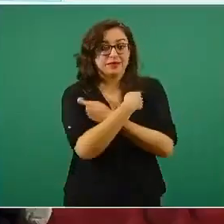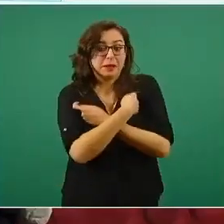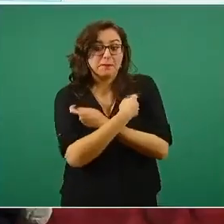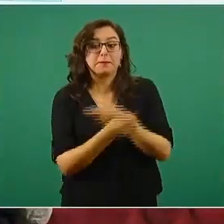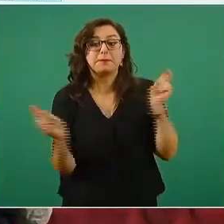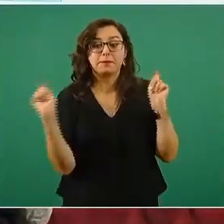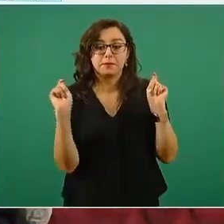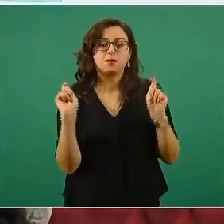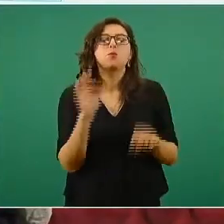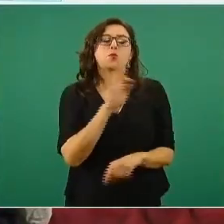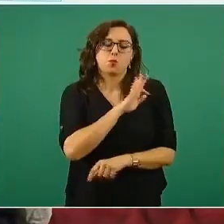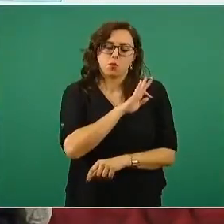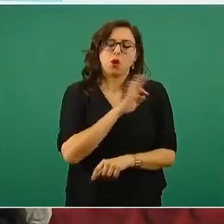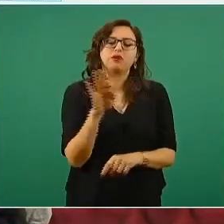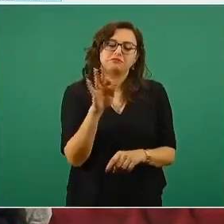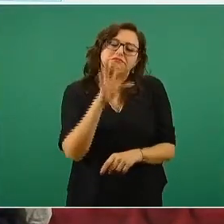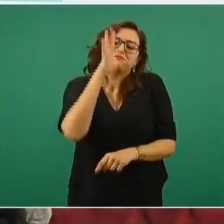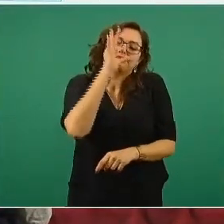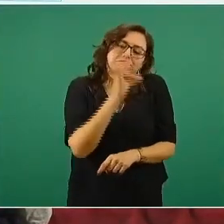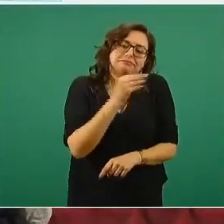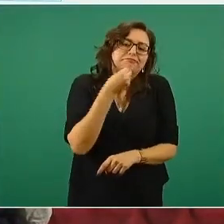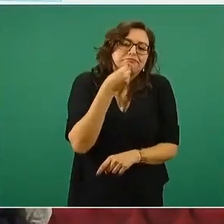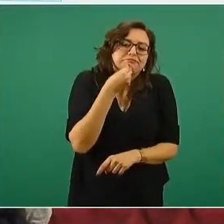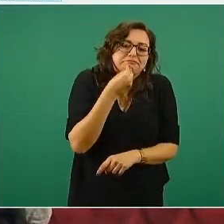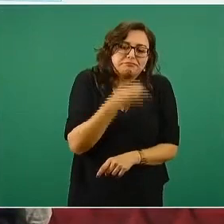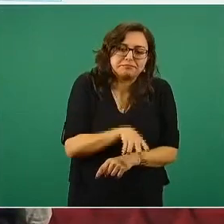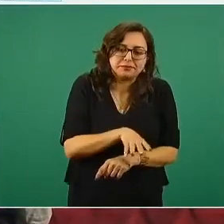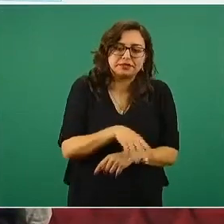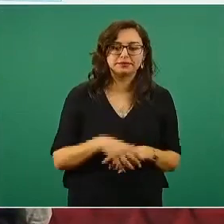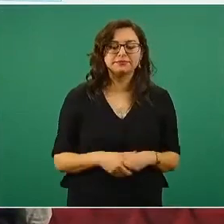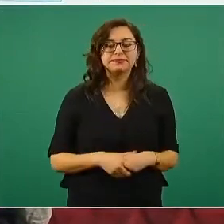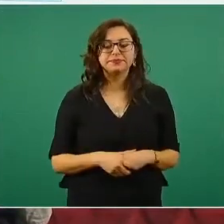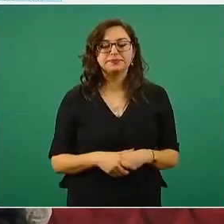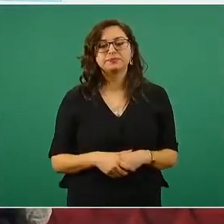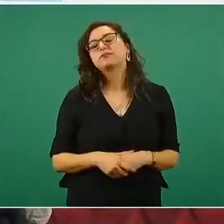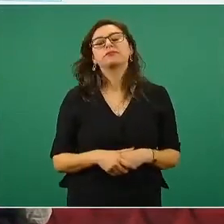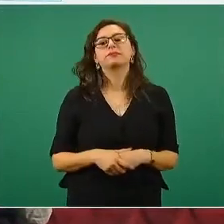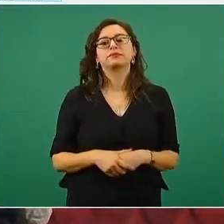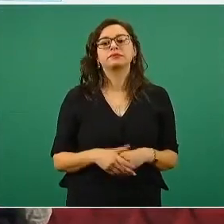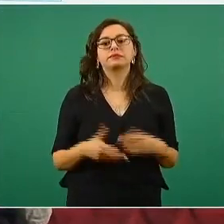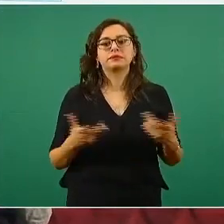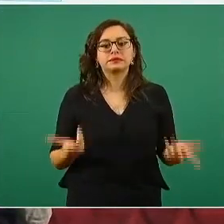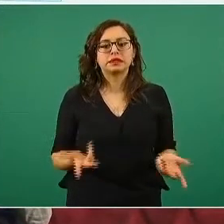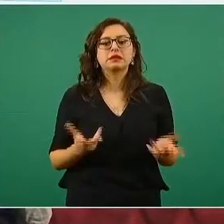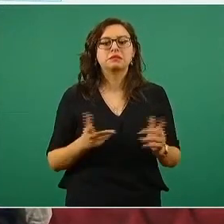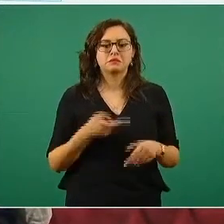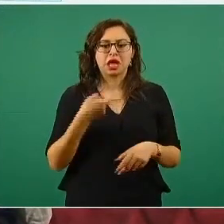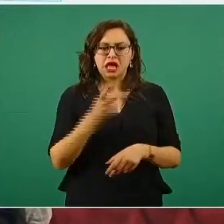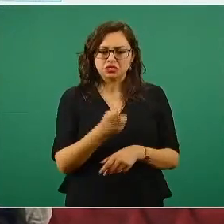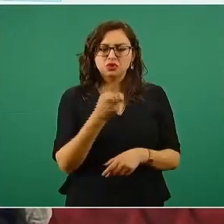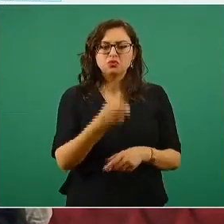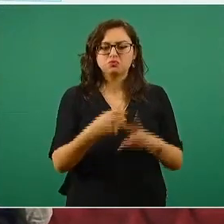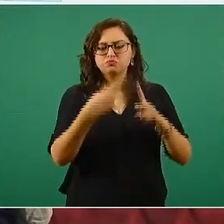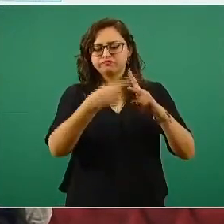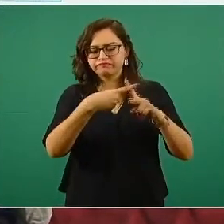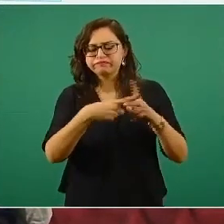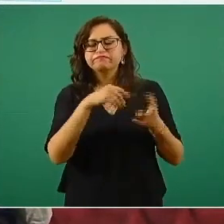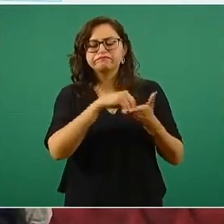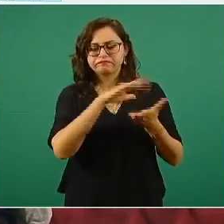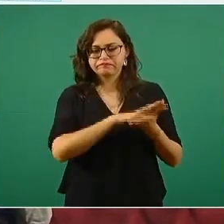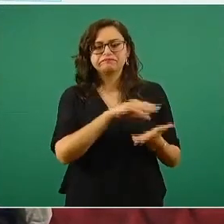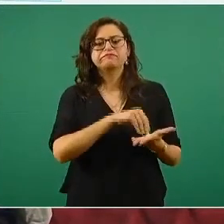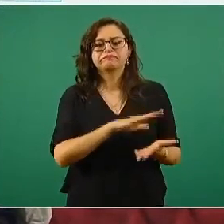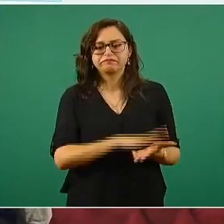lo son otras vacunas que en su momento también se han aplicado en los últimos años. Vamos a continuar dando obviamente seguimiento puntual a este dato